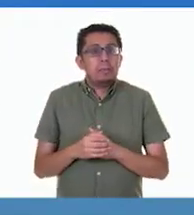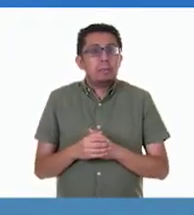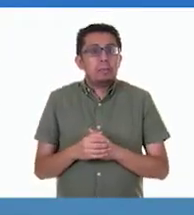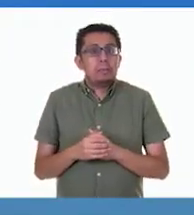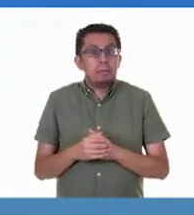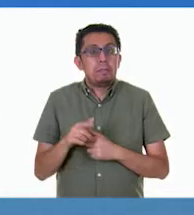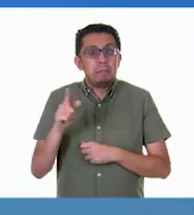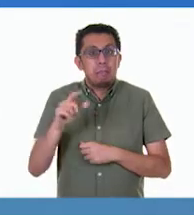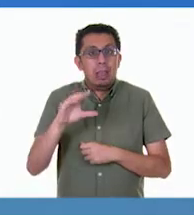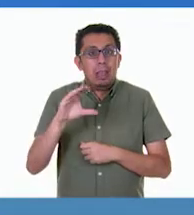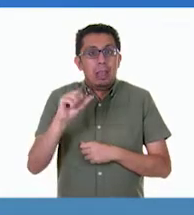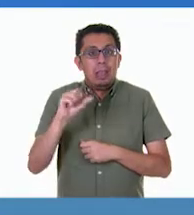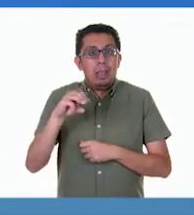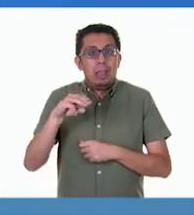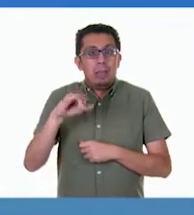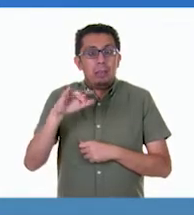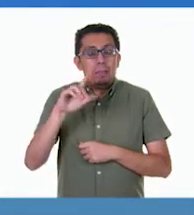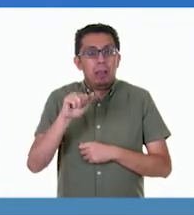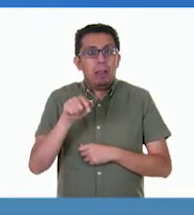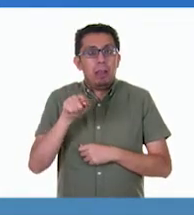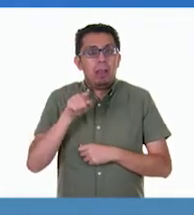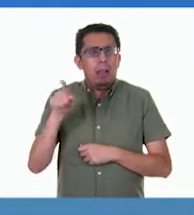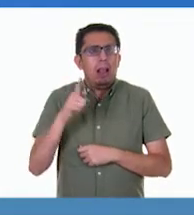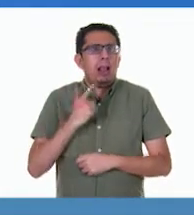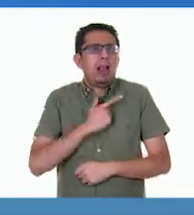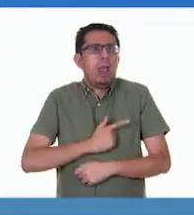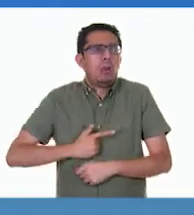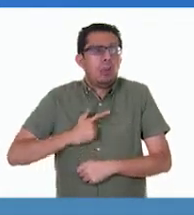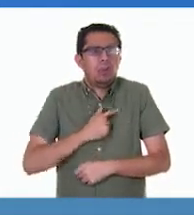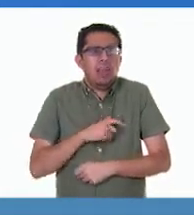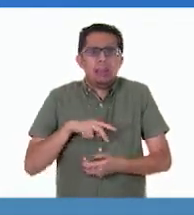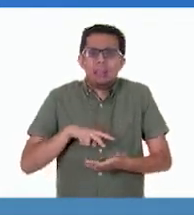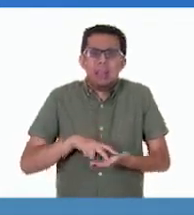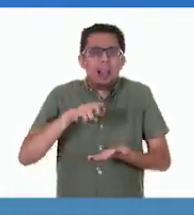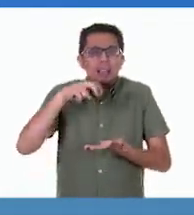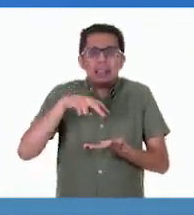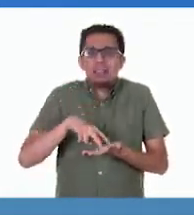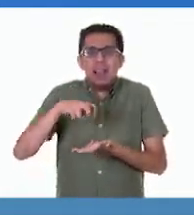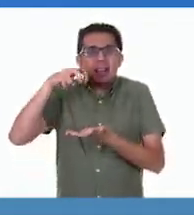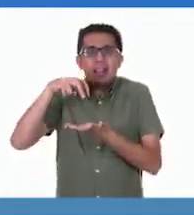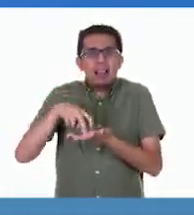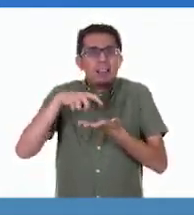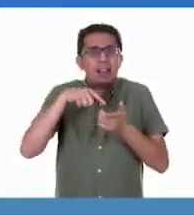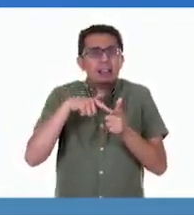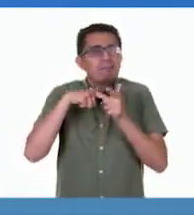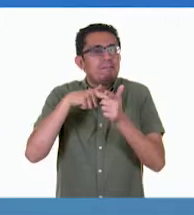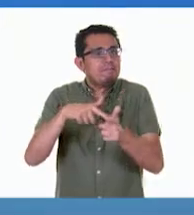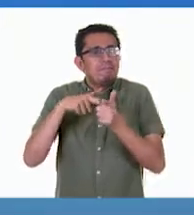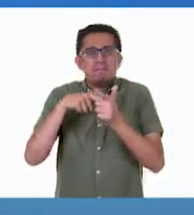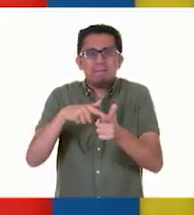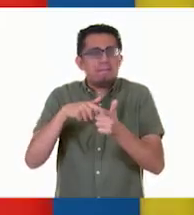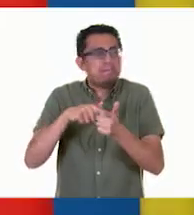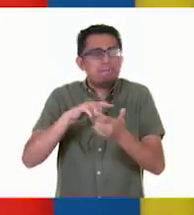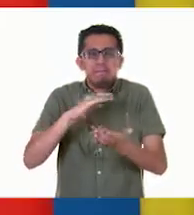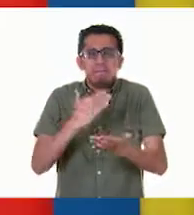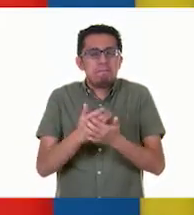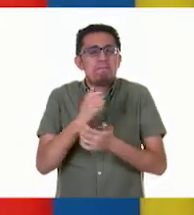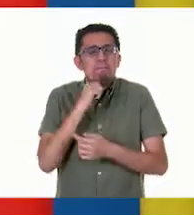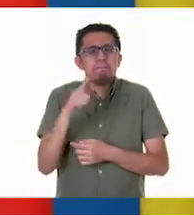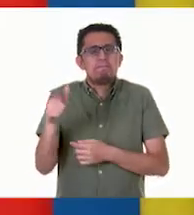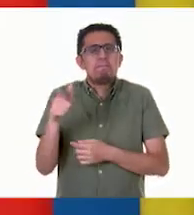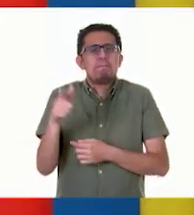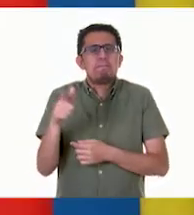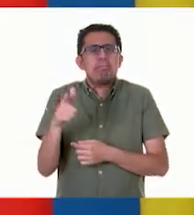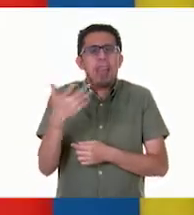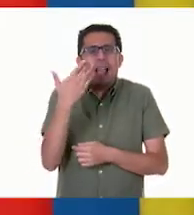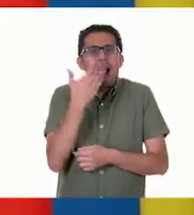Vaya que a Camila sí que le mega gusta saltar y saltar y seguir saltando sin parar. Ella sí que es una experta